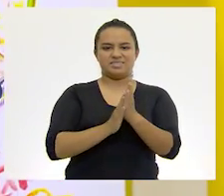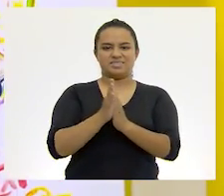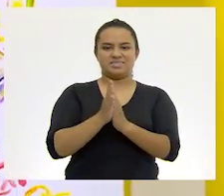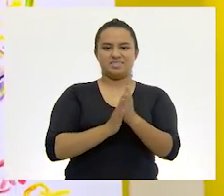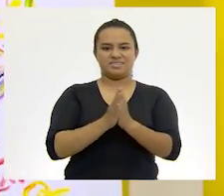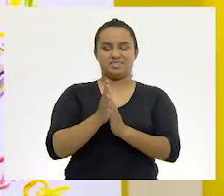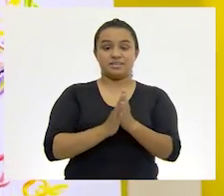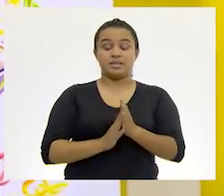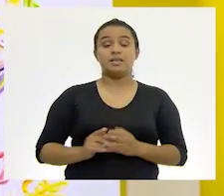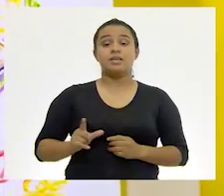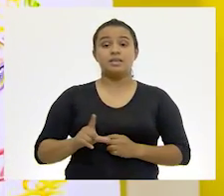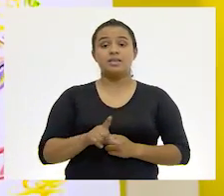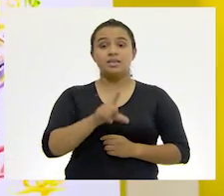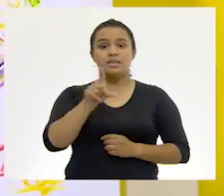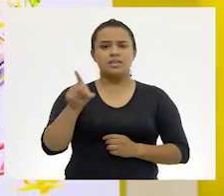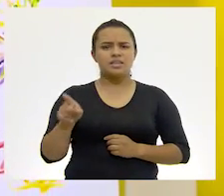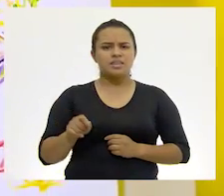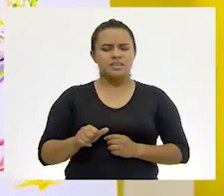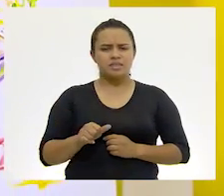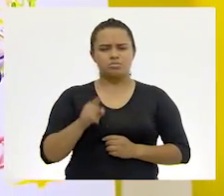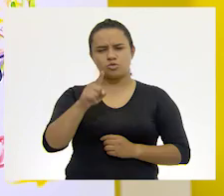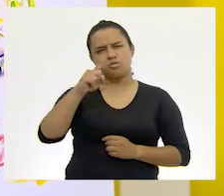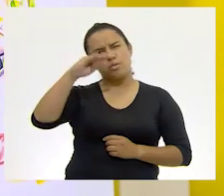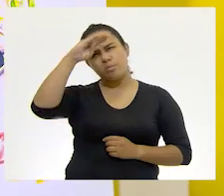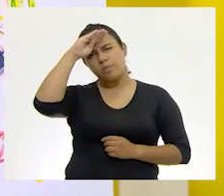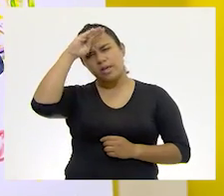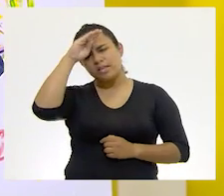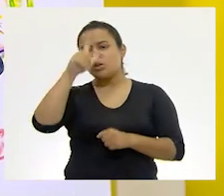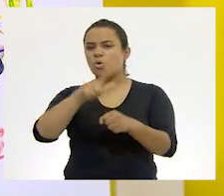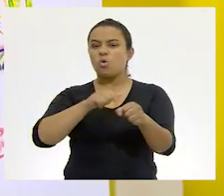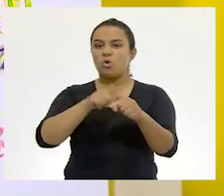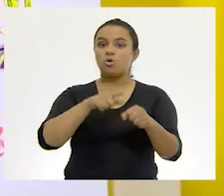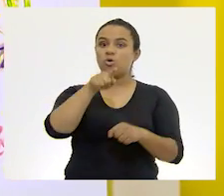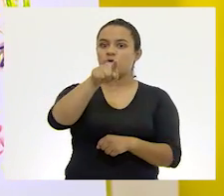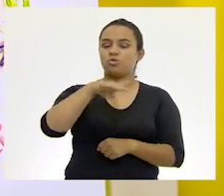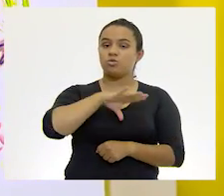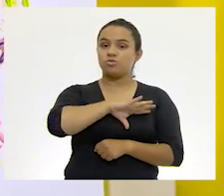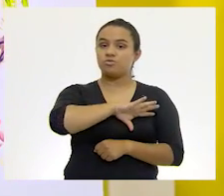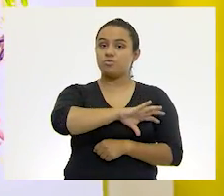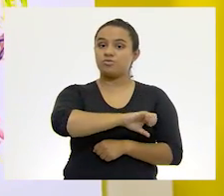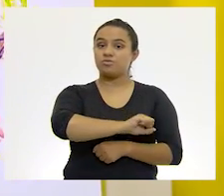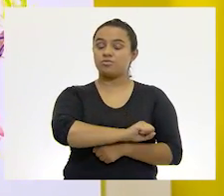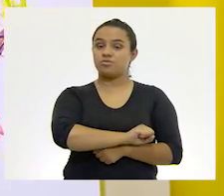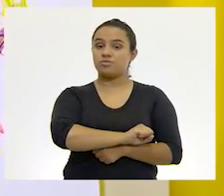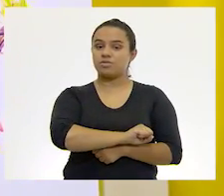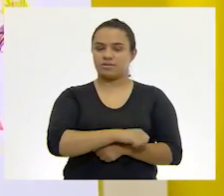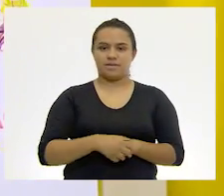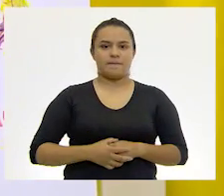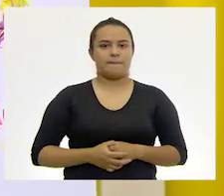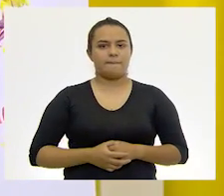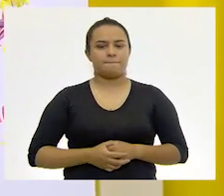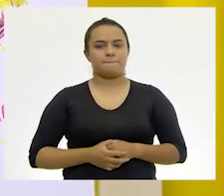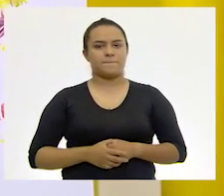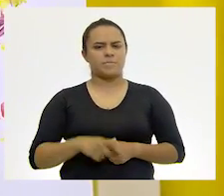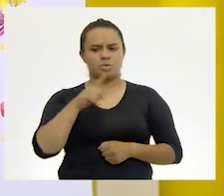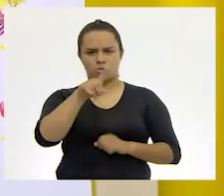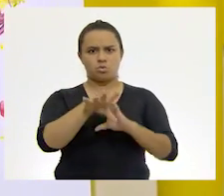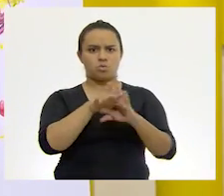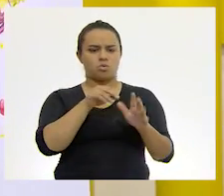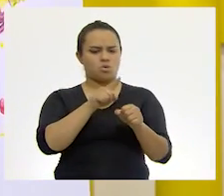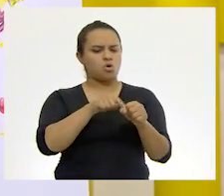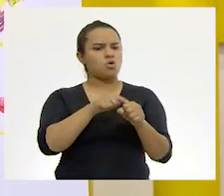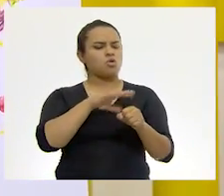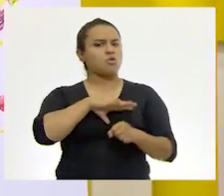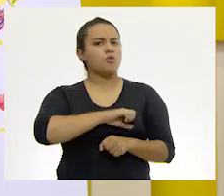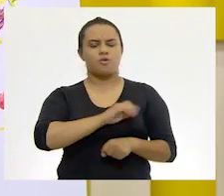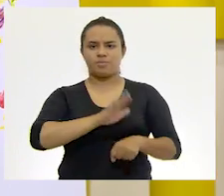Y vas a ir pensando en el color que más te gusta. A ver, escoge el color que más te gusta. Ya